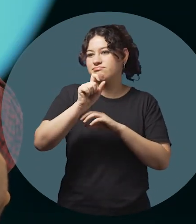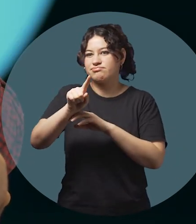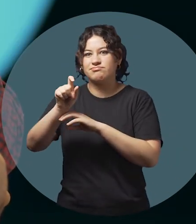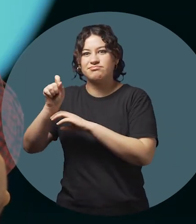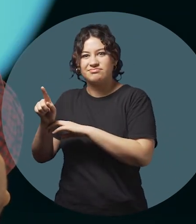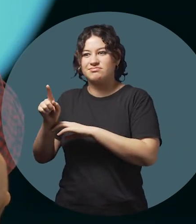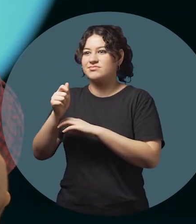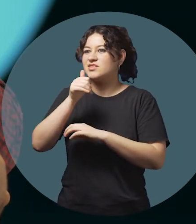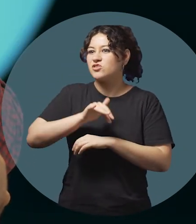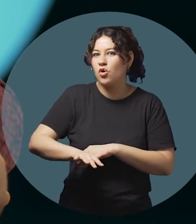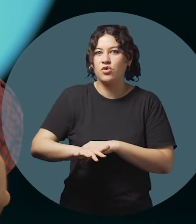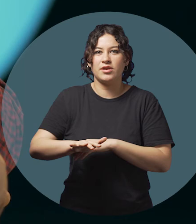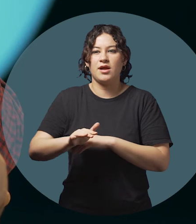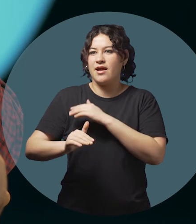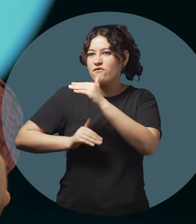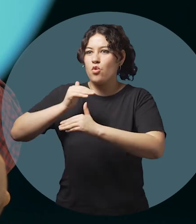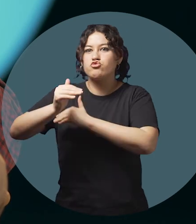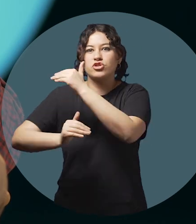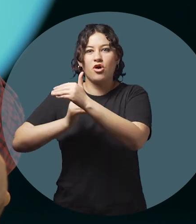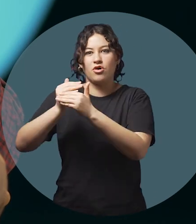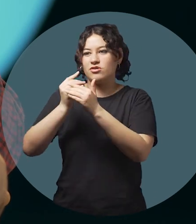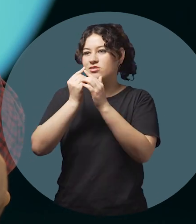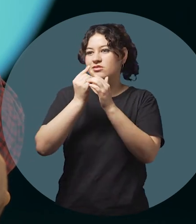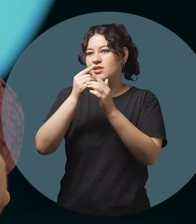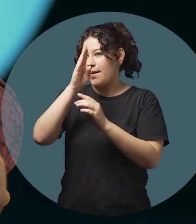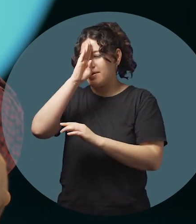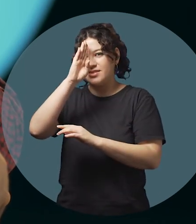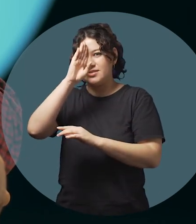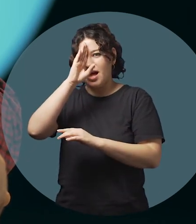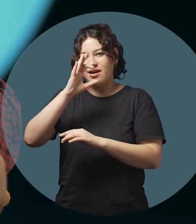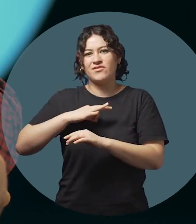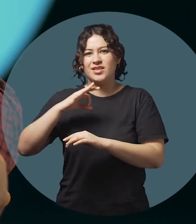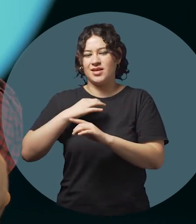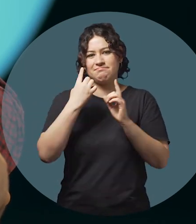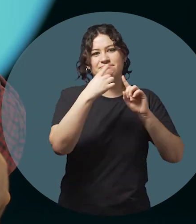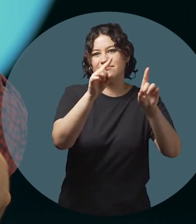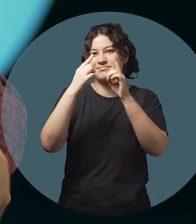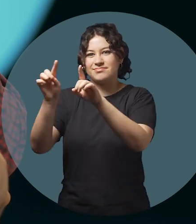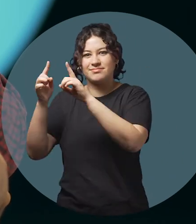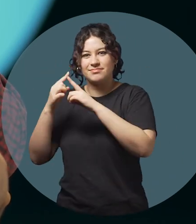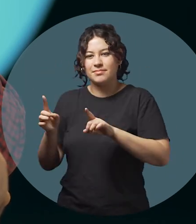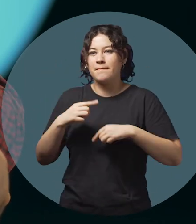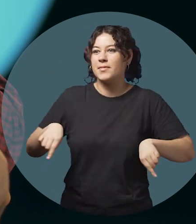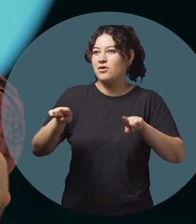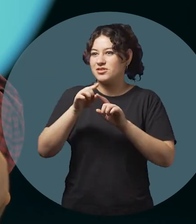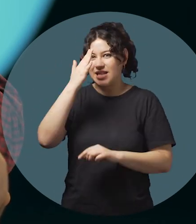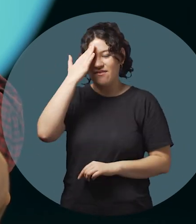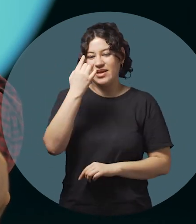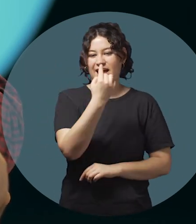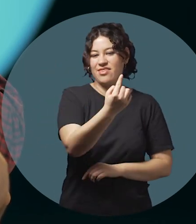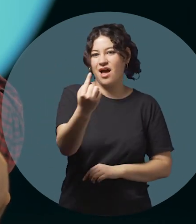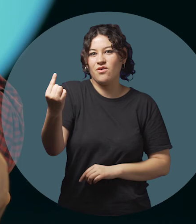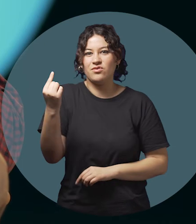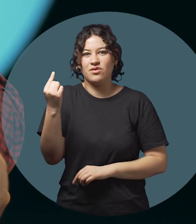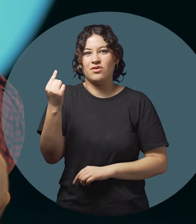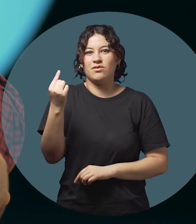uno tenemos una historia y una evolución y un aprendizaje en la vida diferente, pero saber que cada uno de